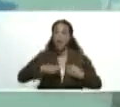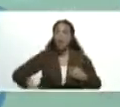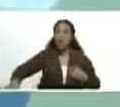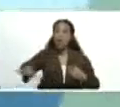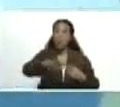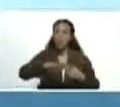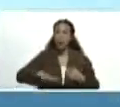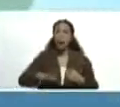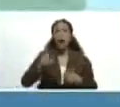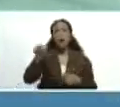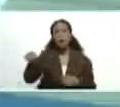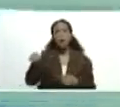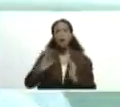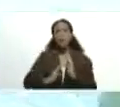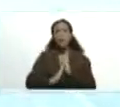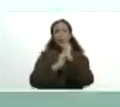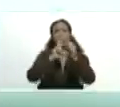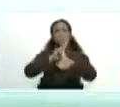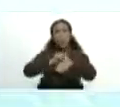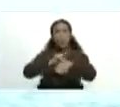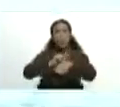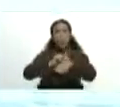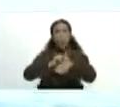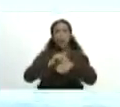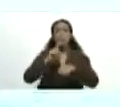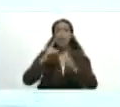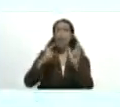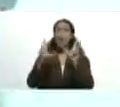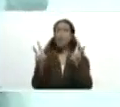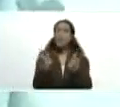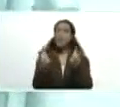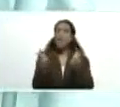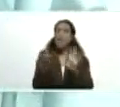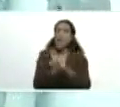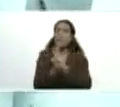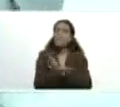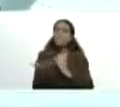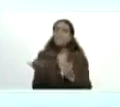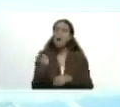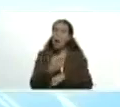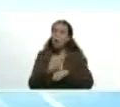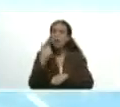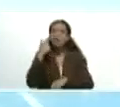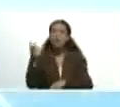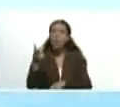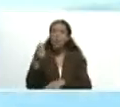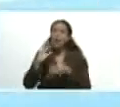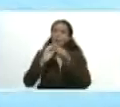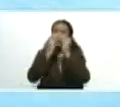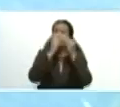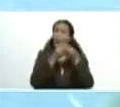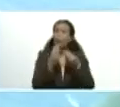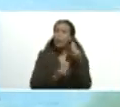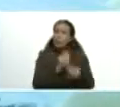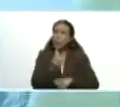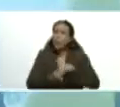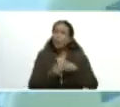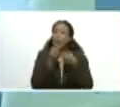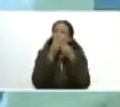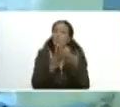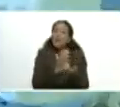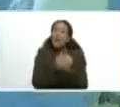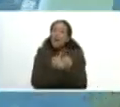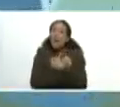Javier Cabrera, la autoridad única en materia de turismo, nos comente los detalles de esta obra espectacular, llena de amor, llena